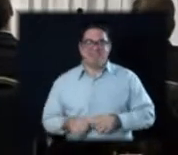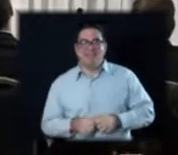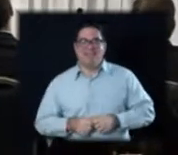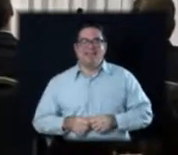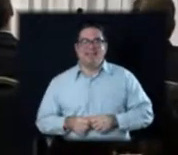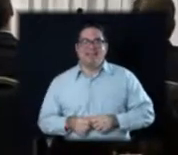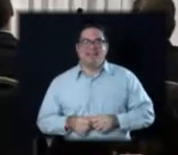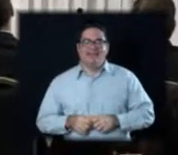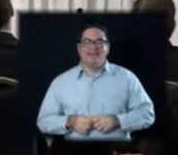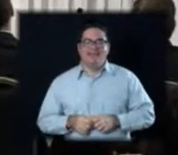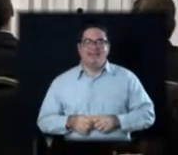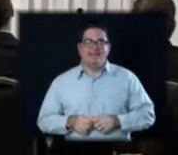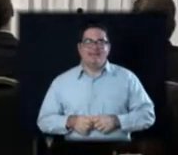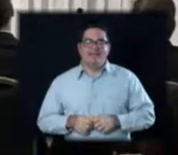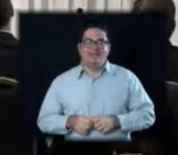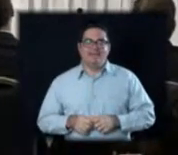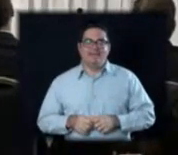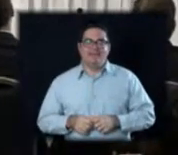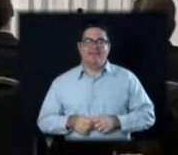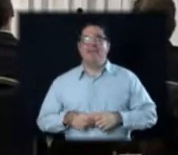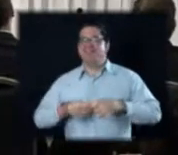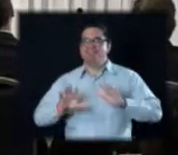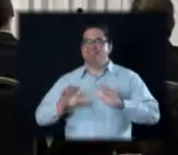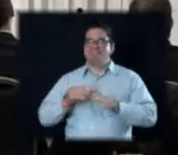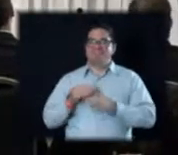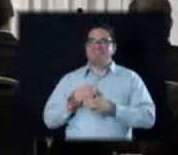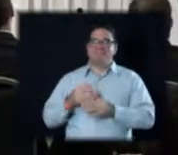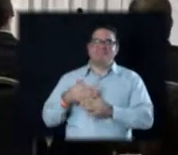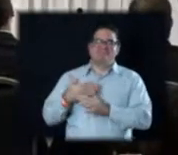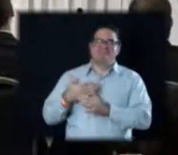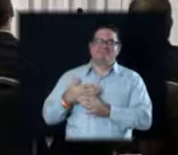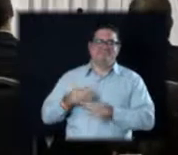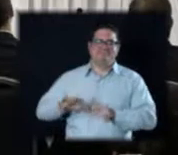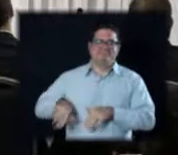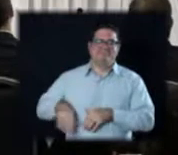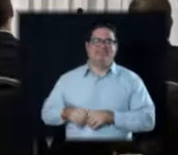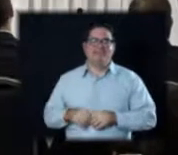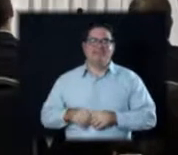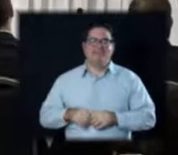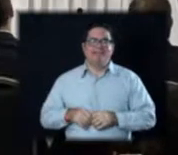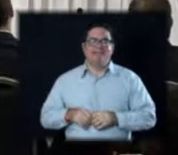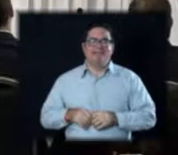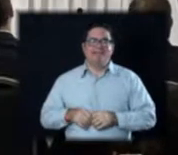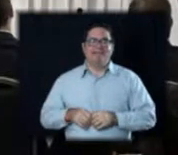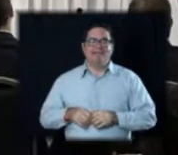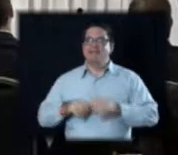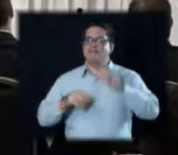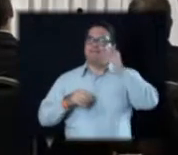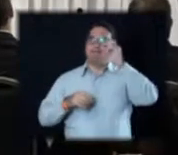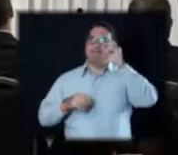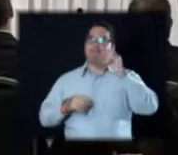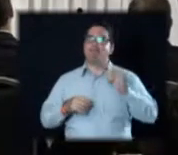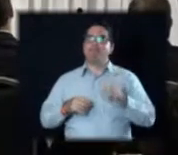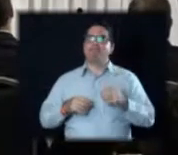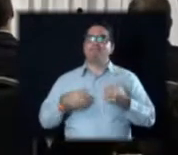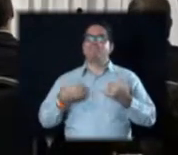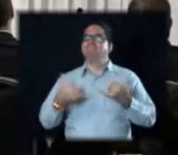estás contando. Ahora, en serio,